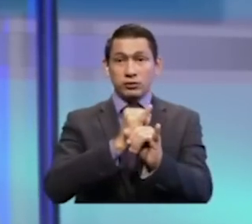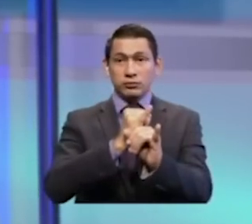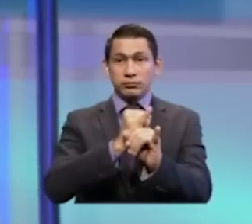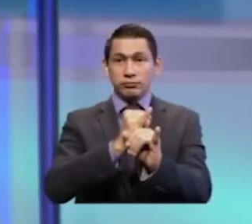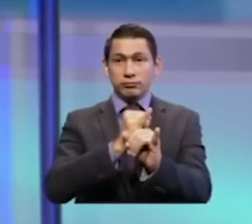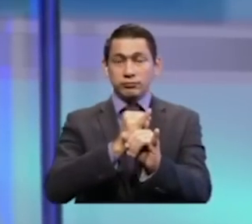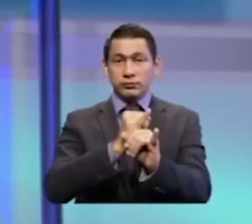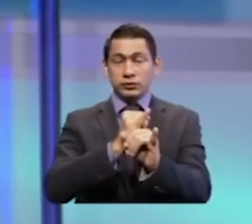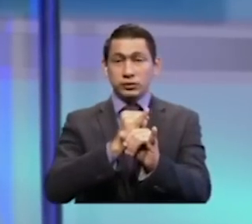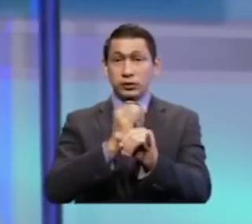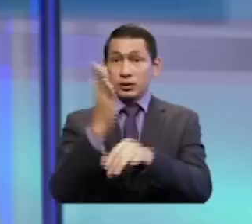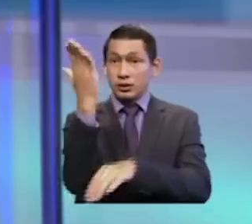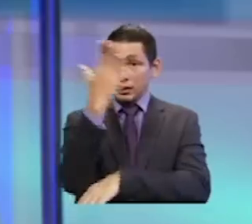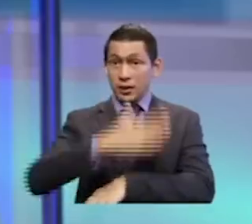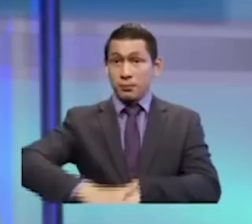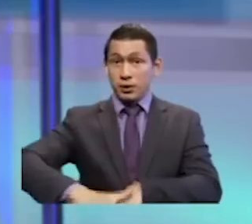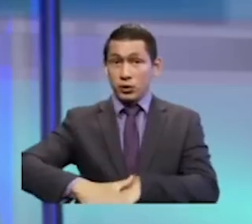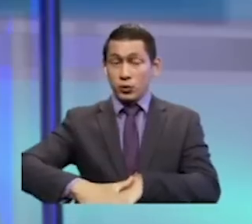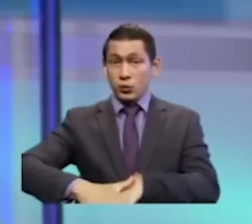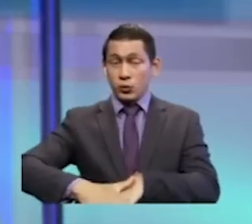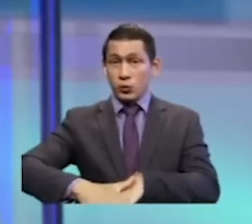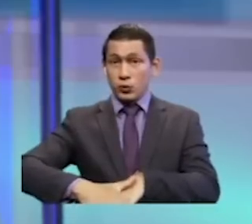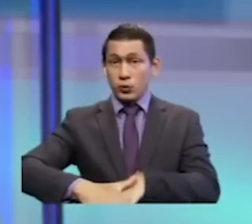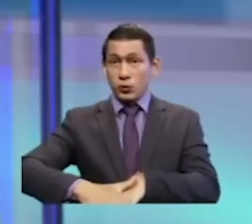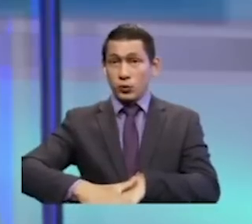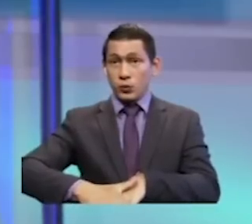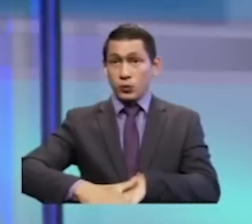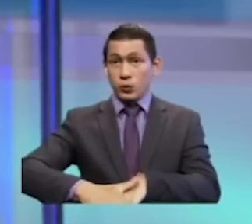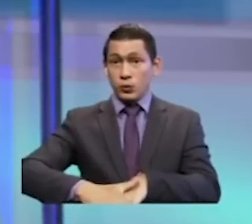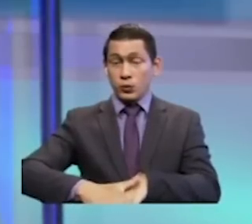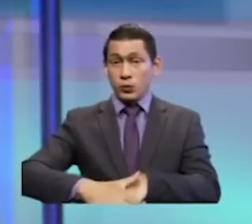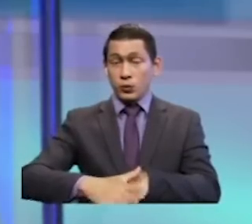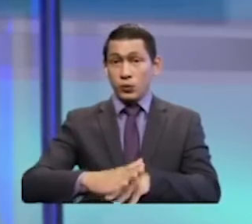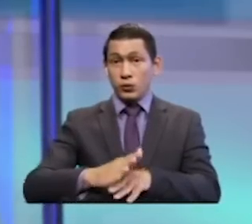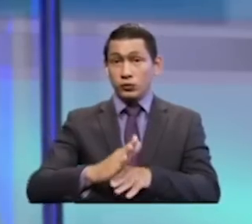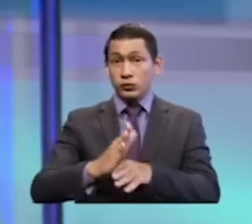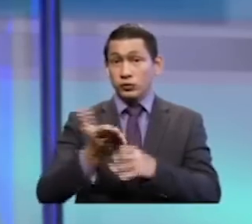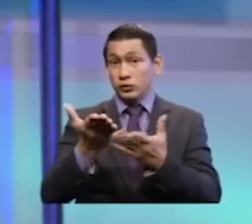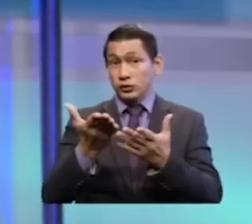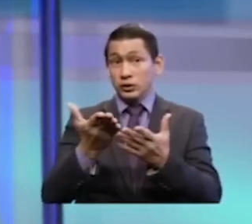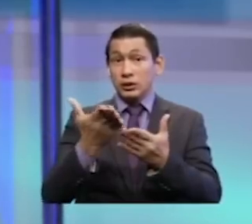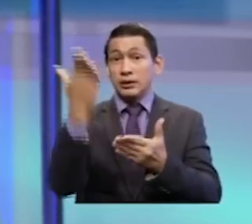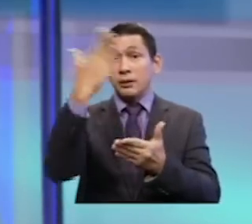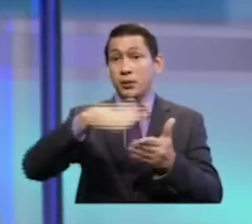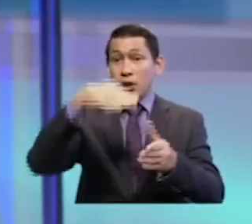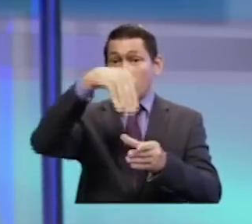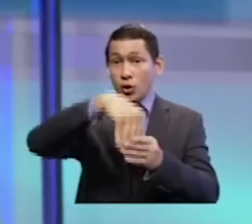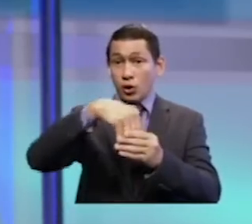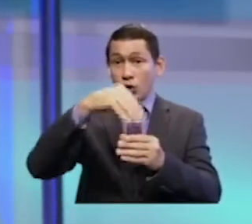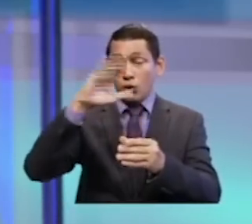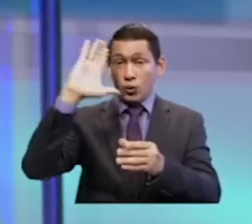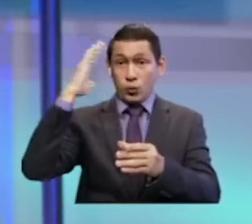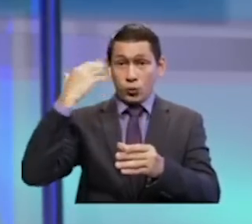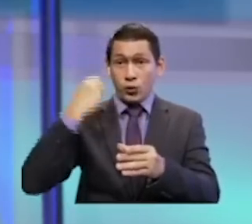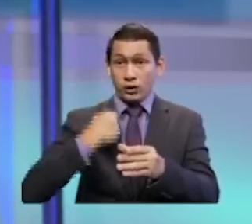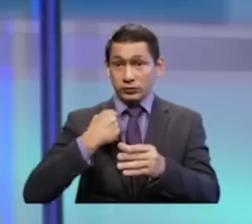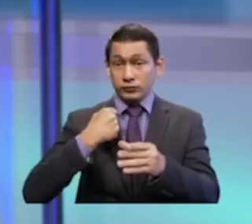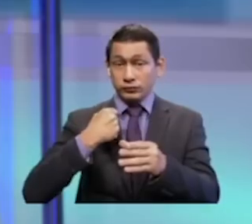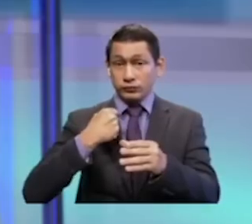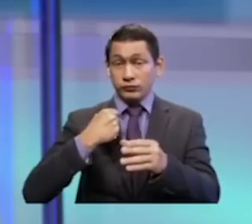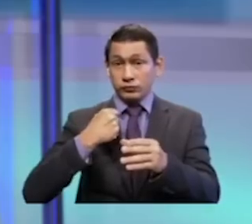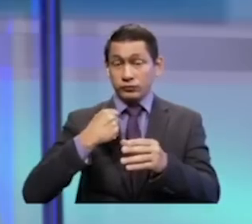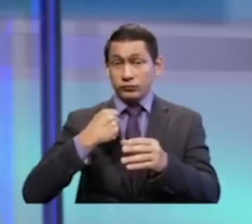investigación internacional concluyó, por lo menos terminó en Cuenca, en esta etapa la